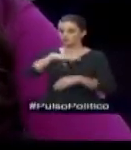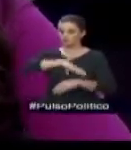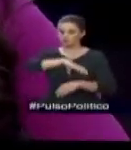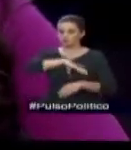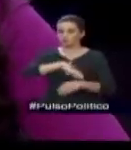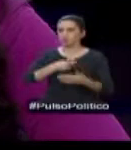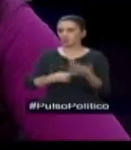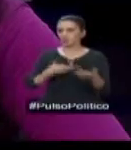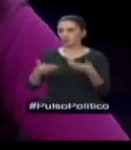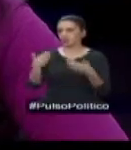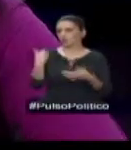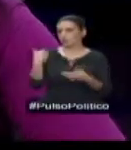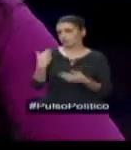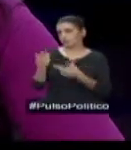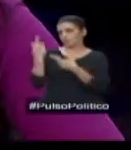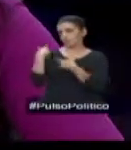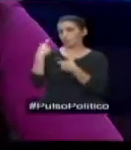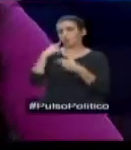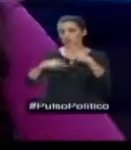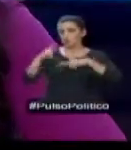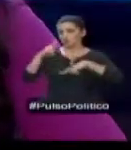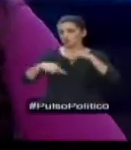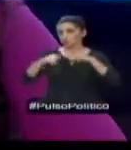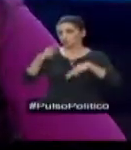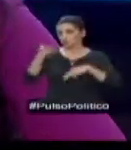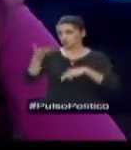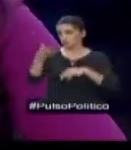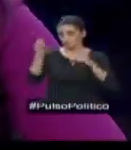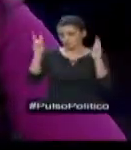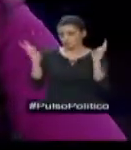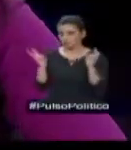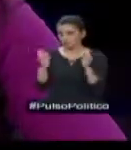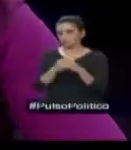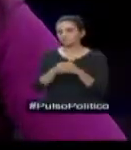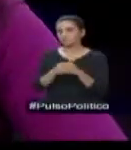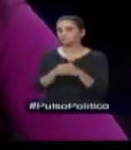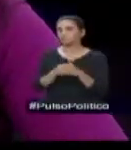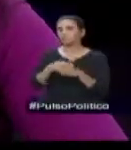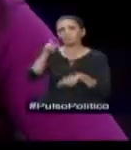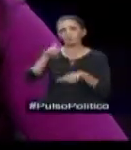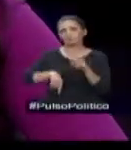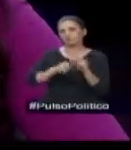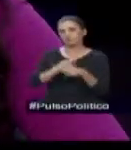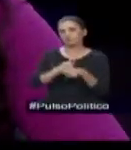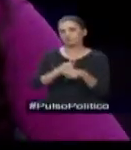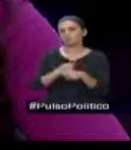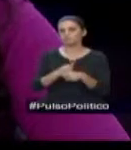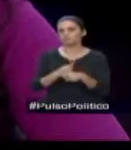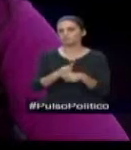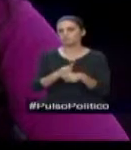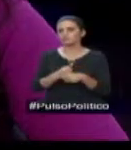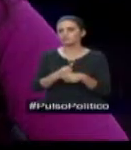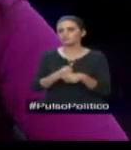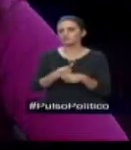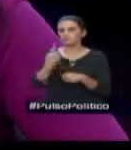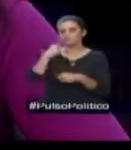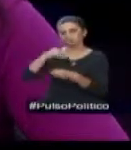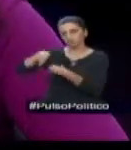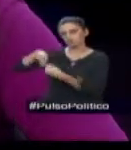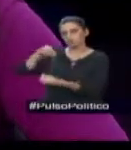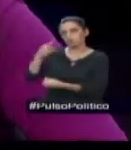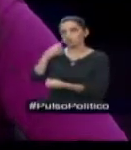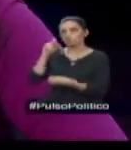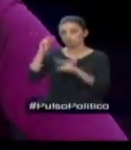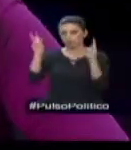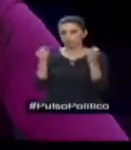que a pesar de tener la competencia para construirse infraestructura tanto de salud como educación no lo pueden hacer por temas de inversión por temas